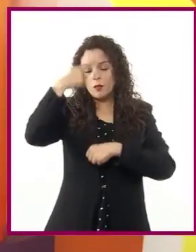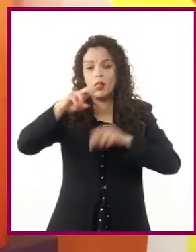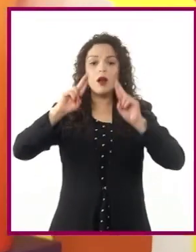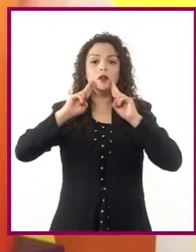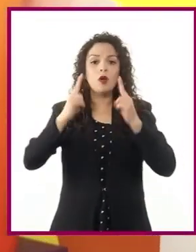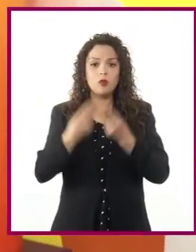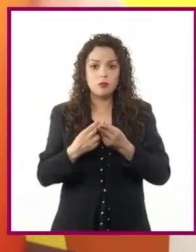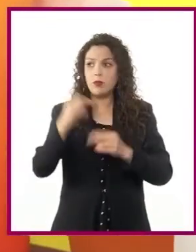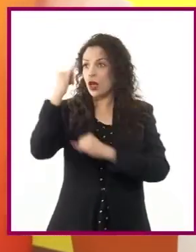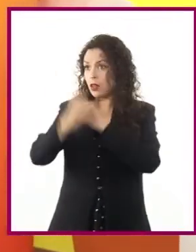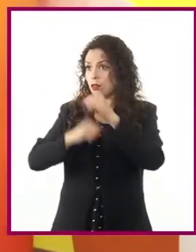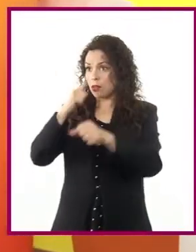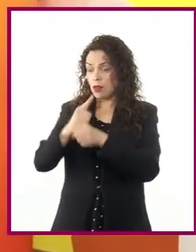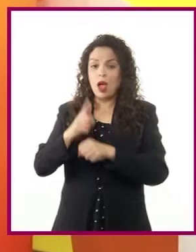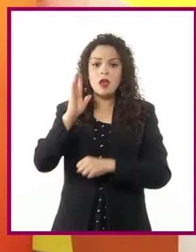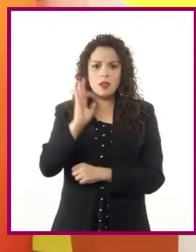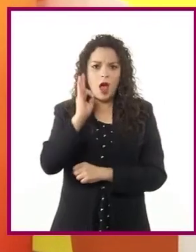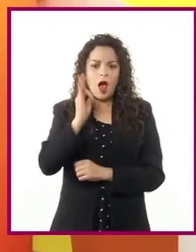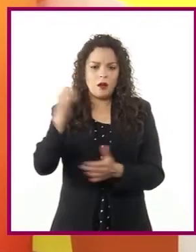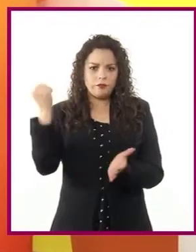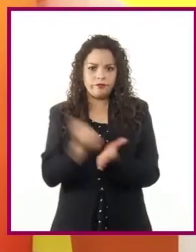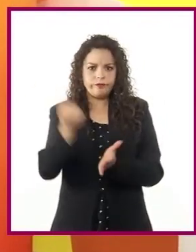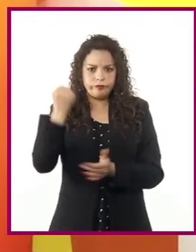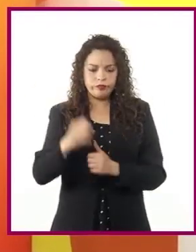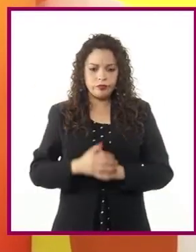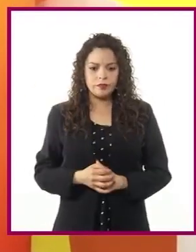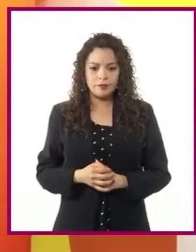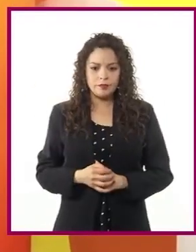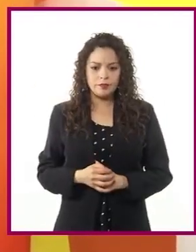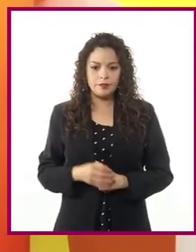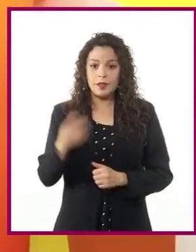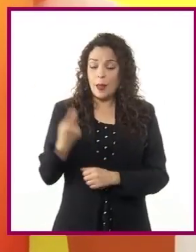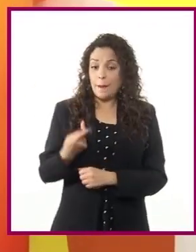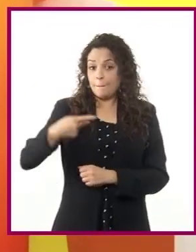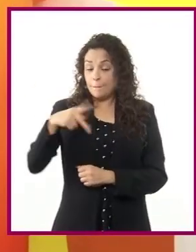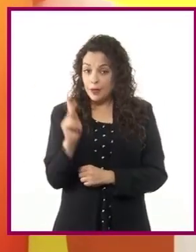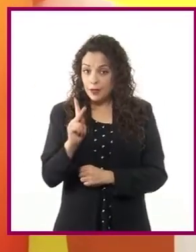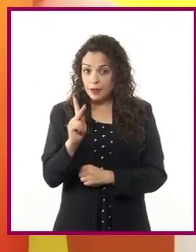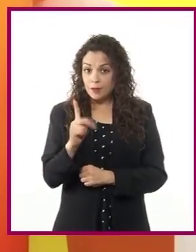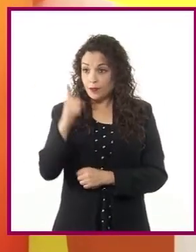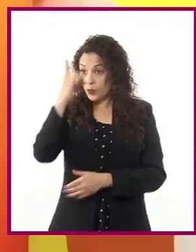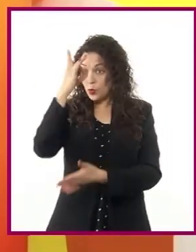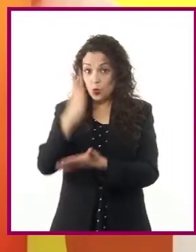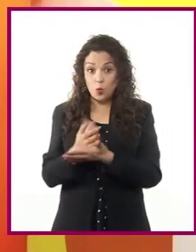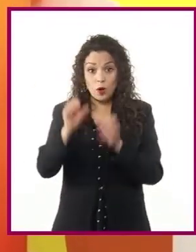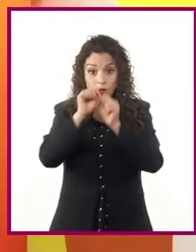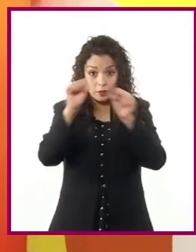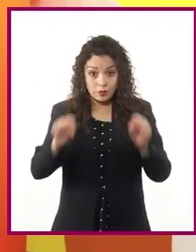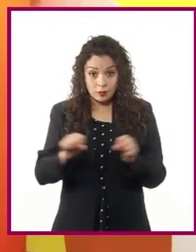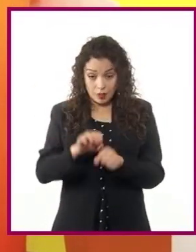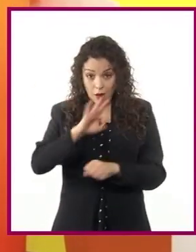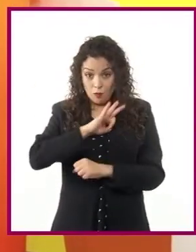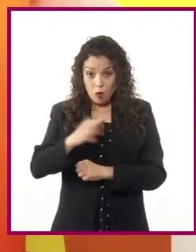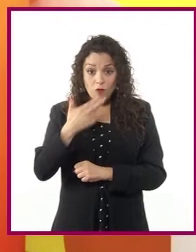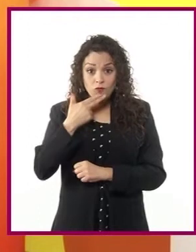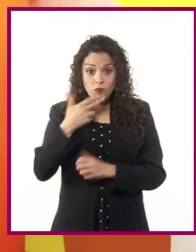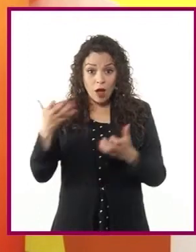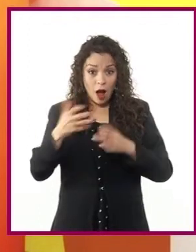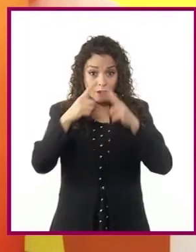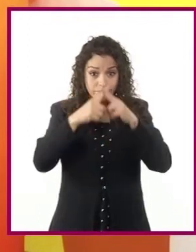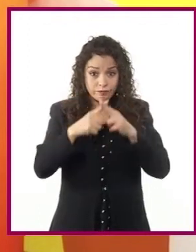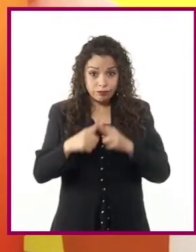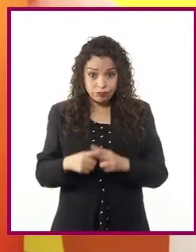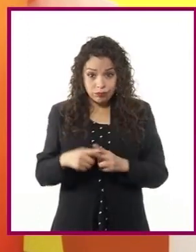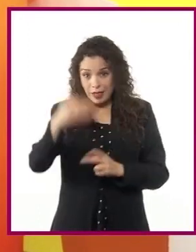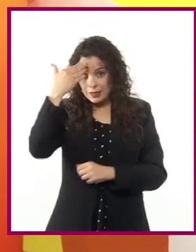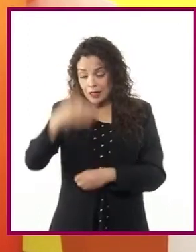aceptado internacionalmente como su nombre lo dice. Sin embargo, no es el único sistema en el que se puede medir magnitudes de